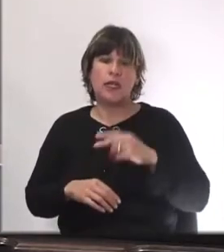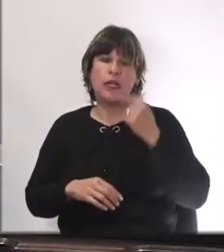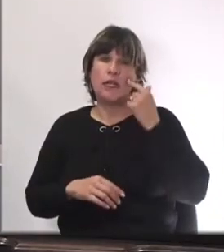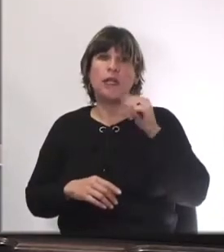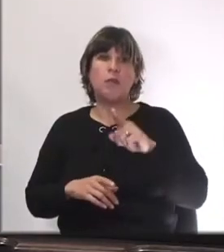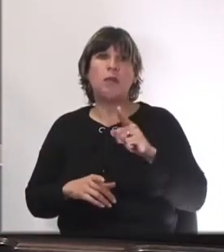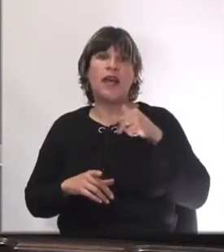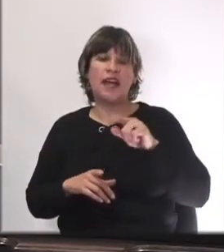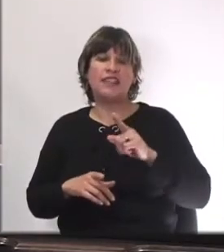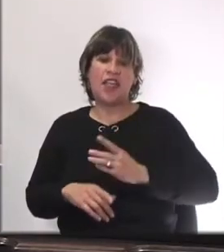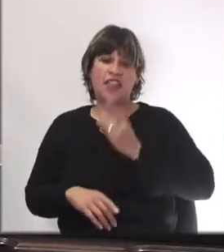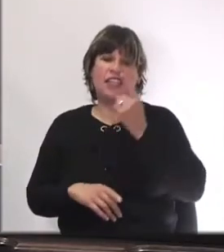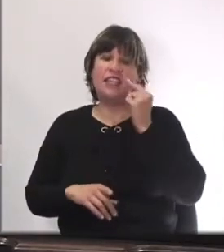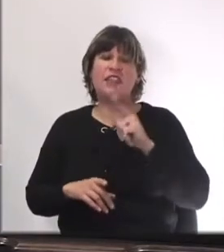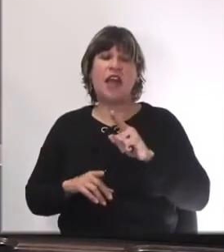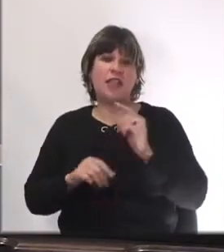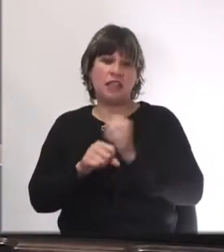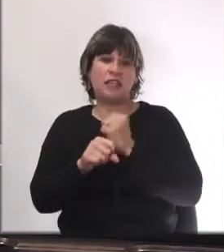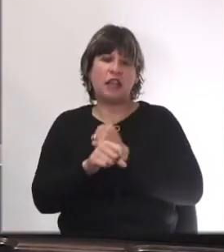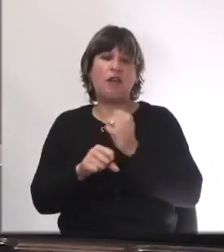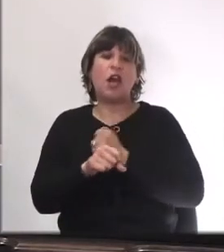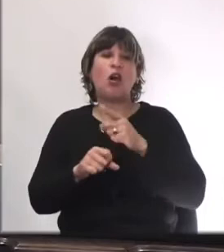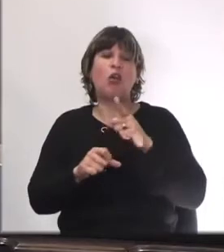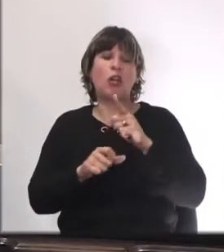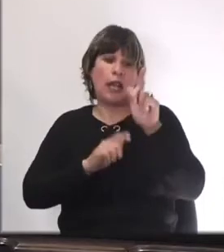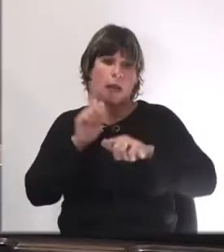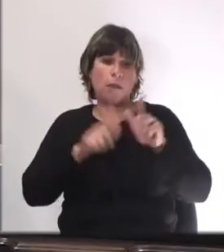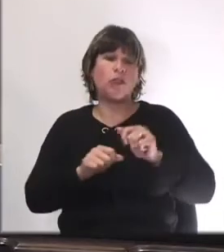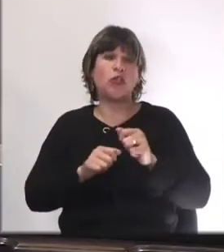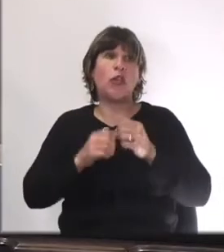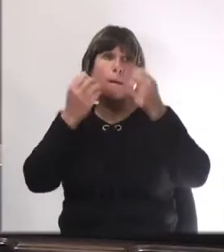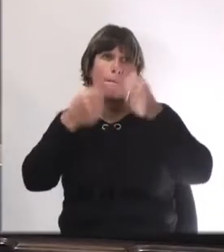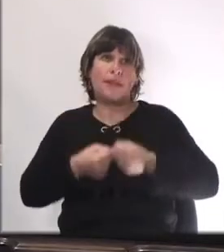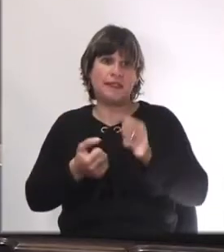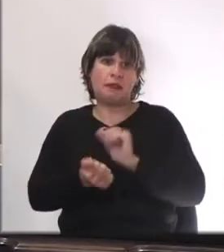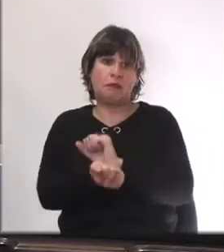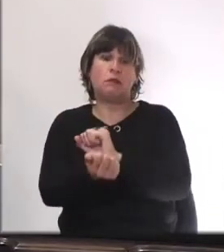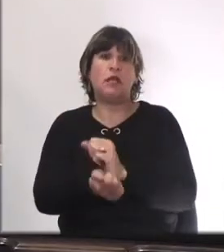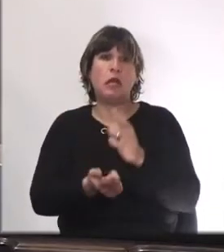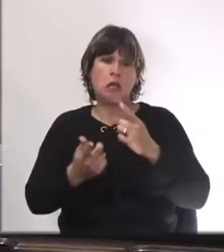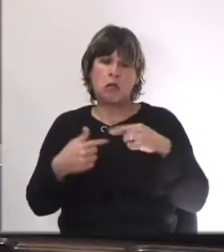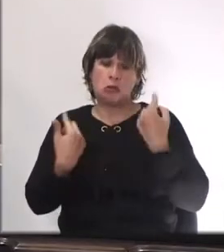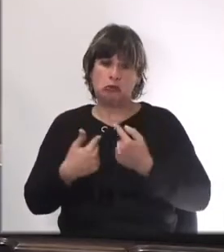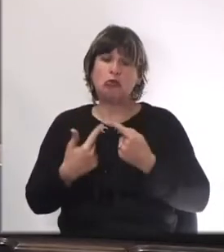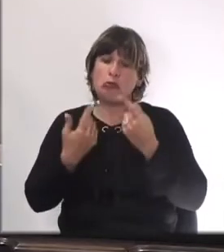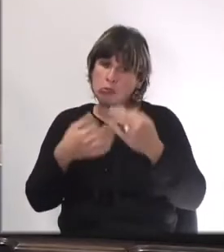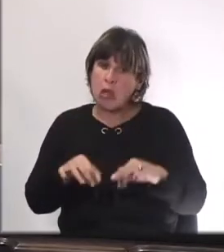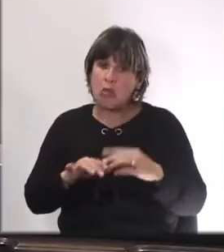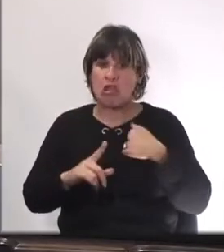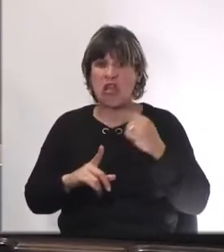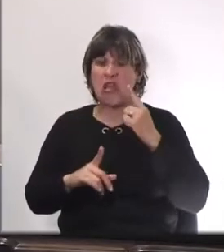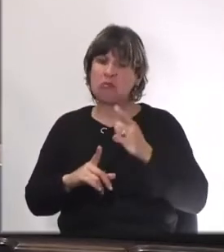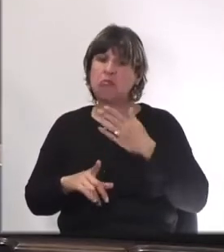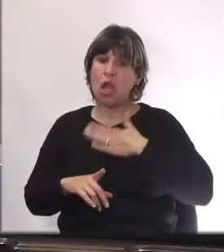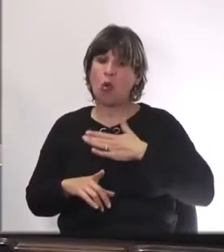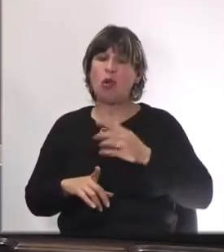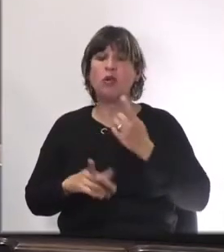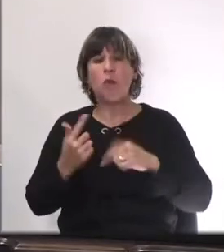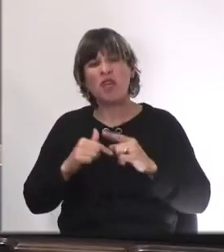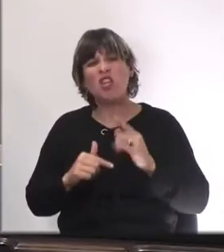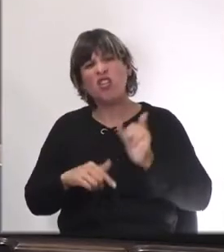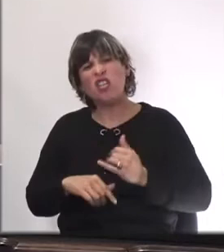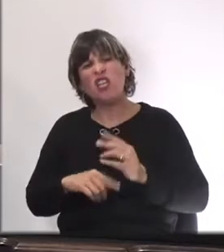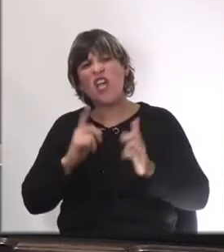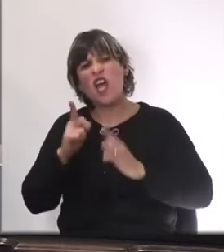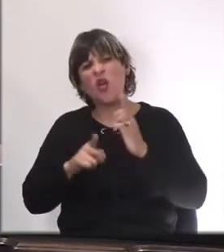laboral para personas privadas de libertad es una idea que está bien, que nosotros estamos dispuestos a apoyar, pero tiene algunos problemas.